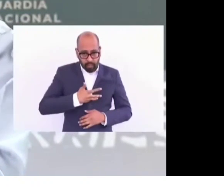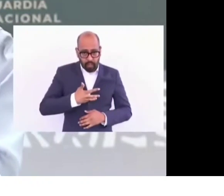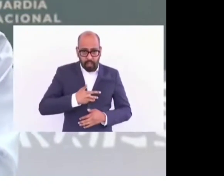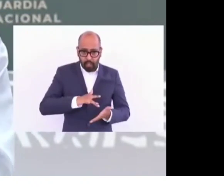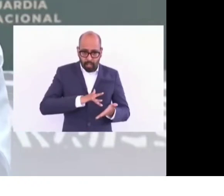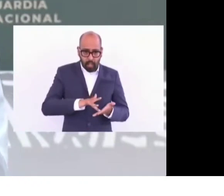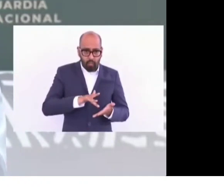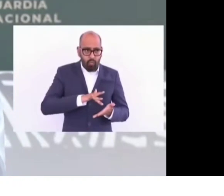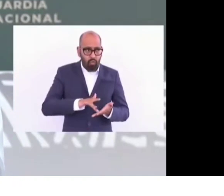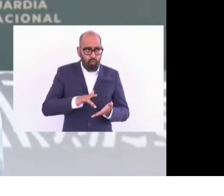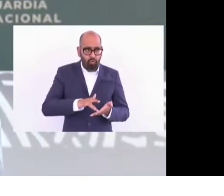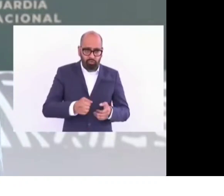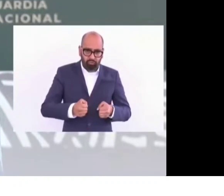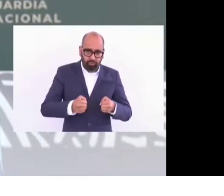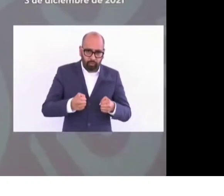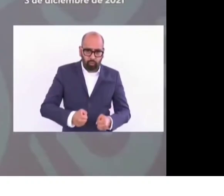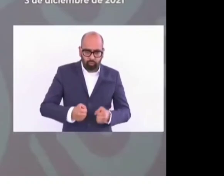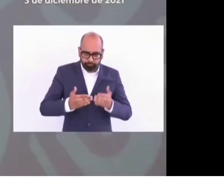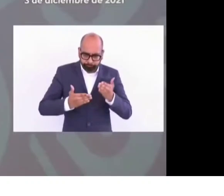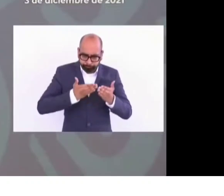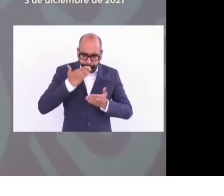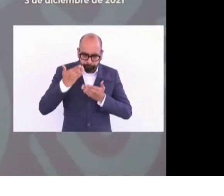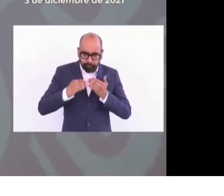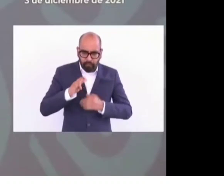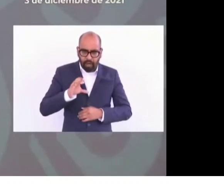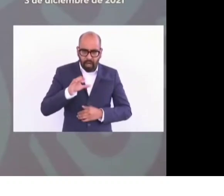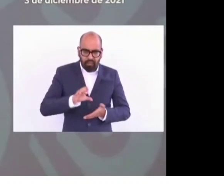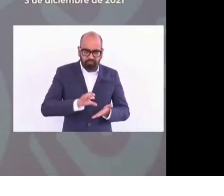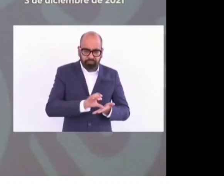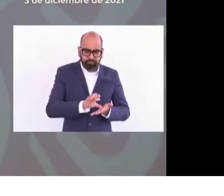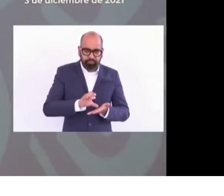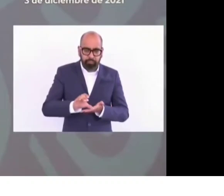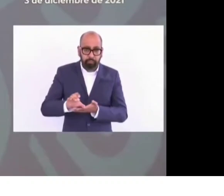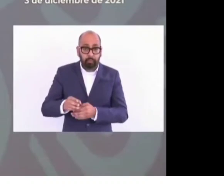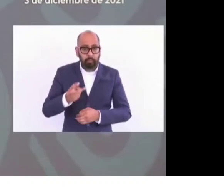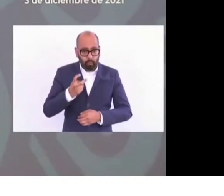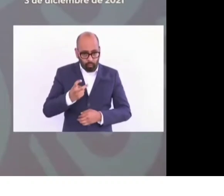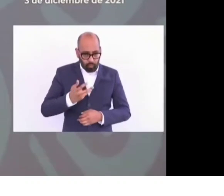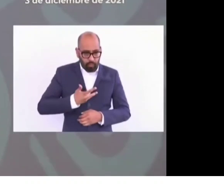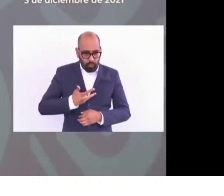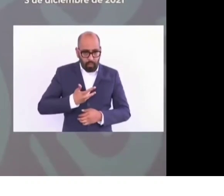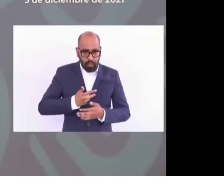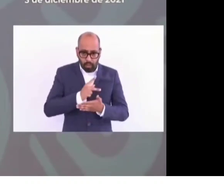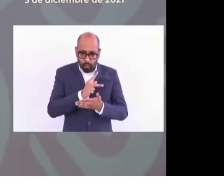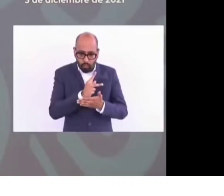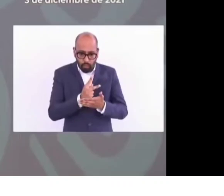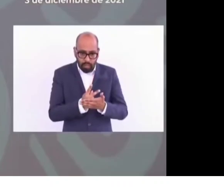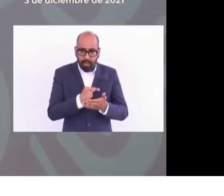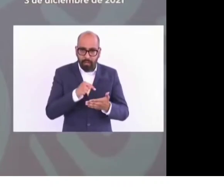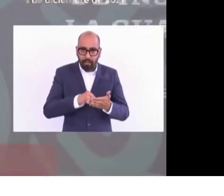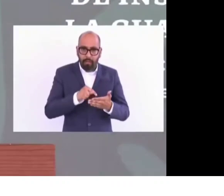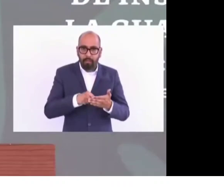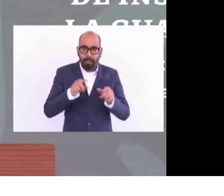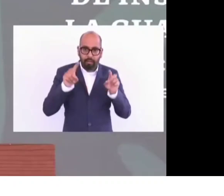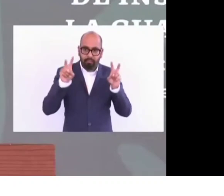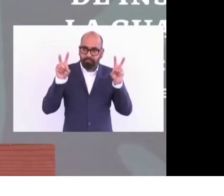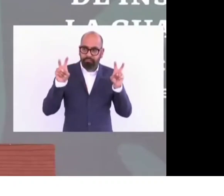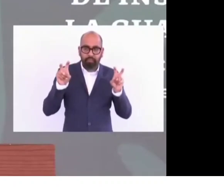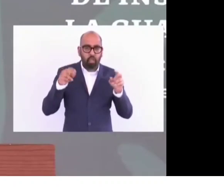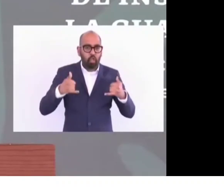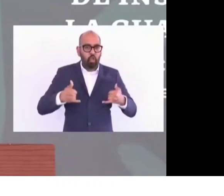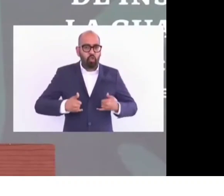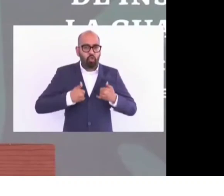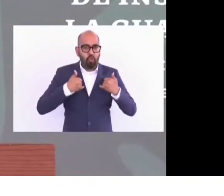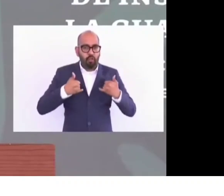estudio. Y también por eso se creó el programa Jóvenes Construyendo el